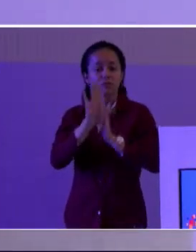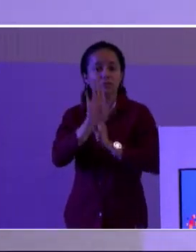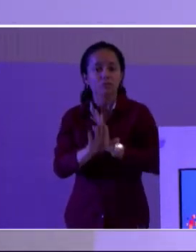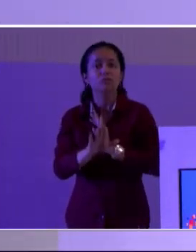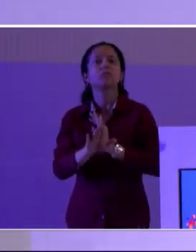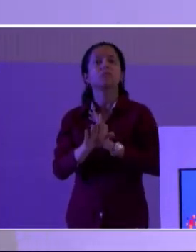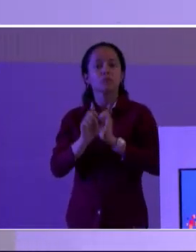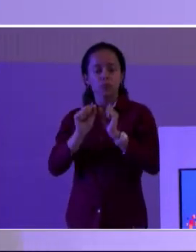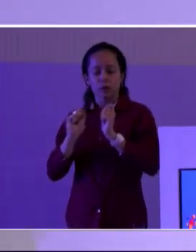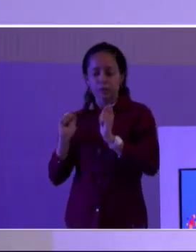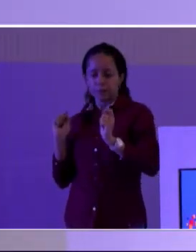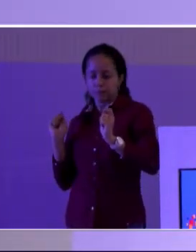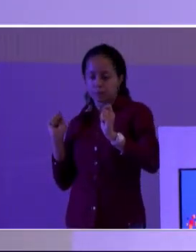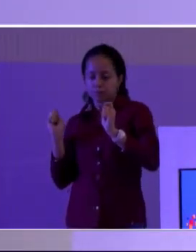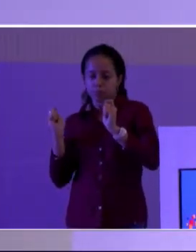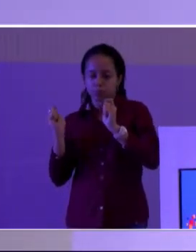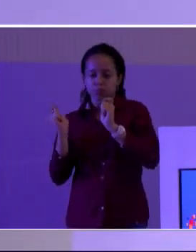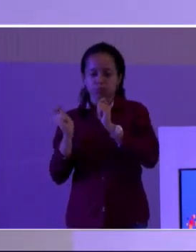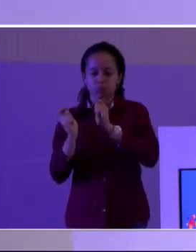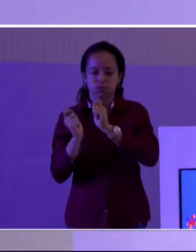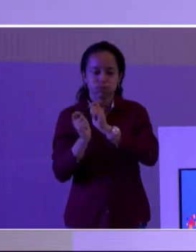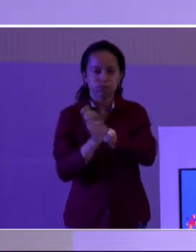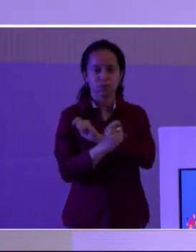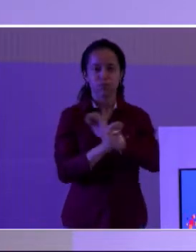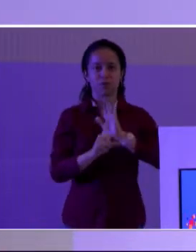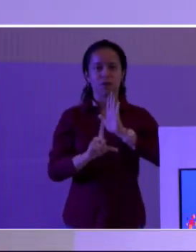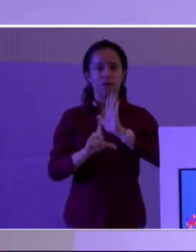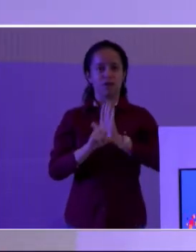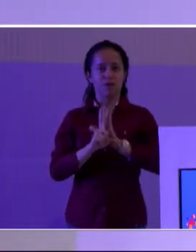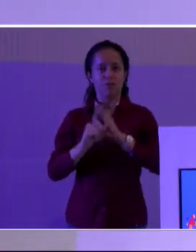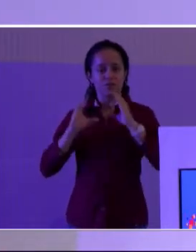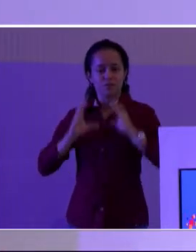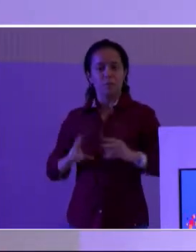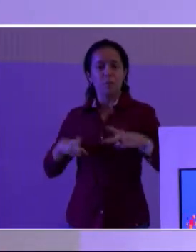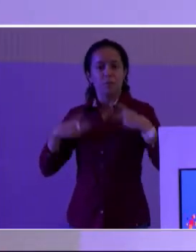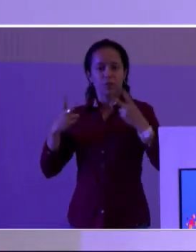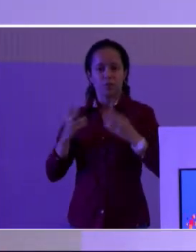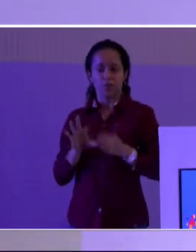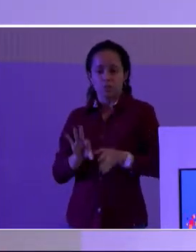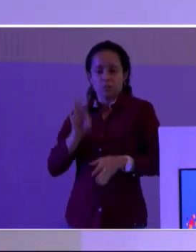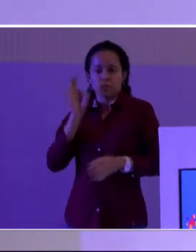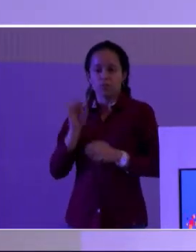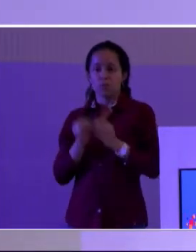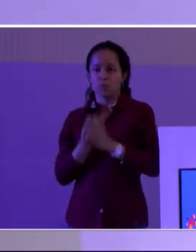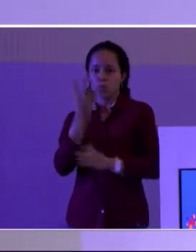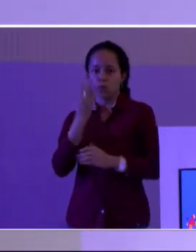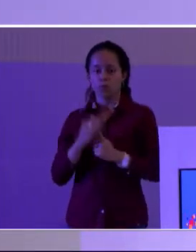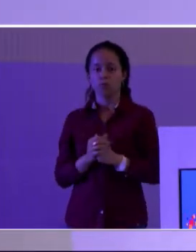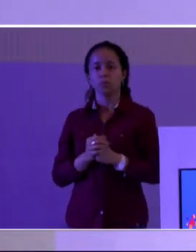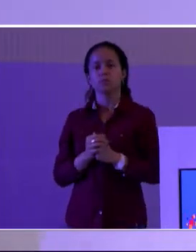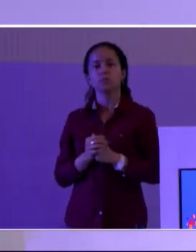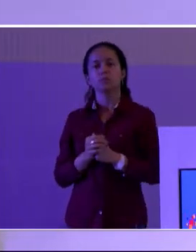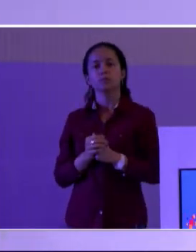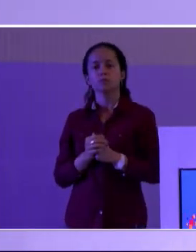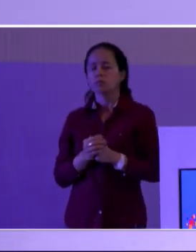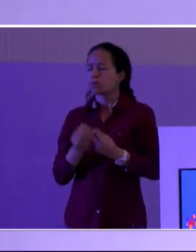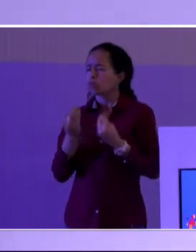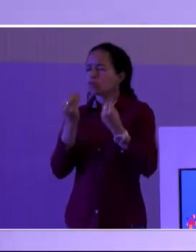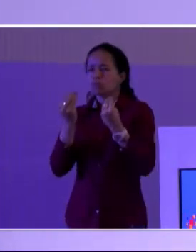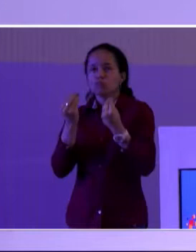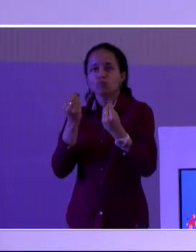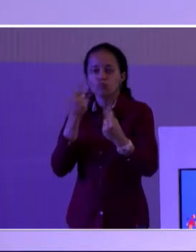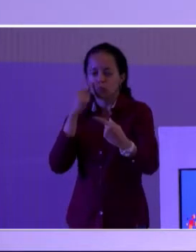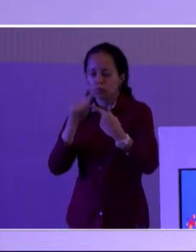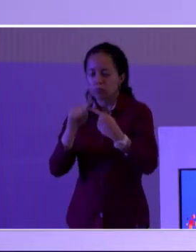esa transición efectiva hacia la legalidad, a esa nueva opción de vida. Tenemos muchos retos